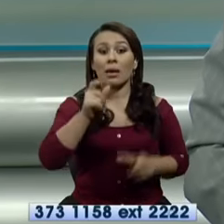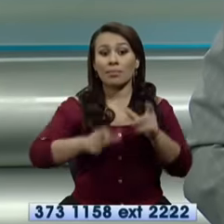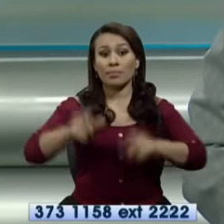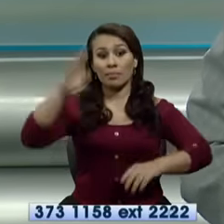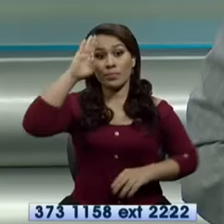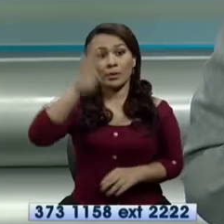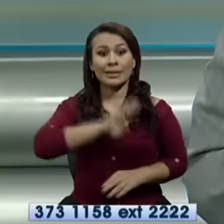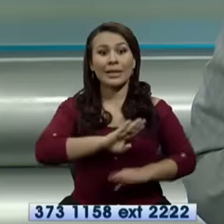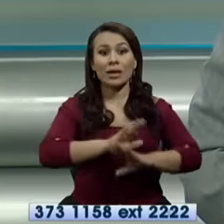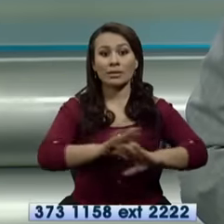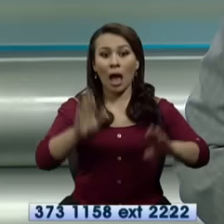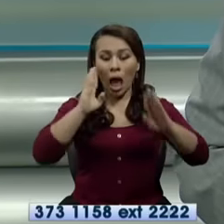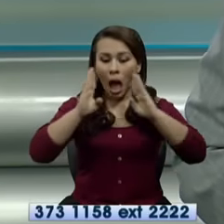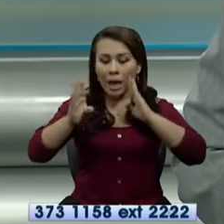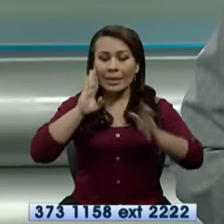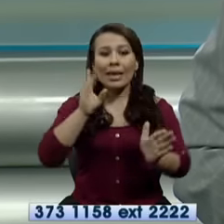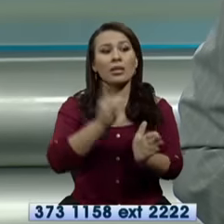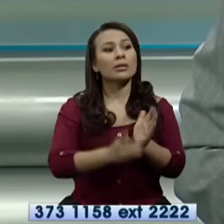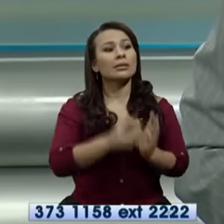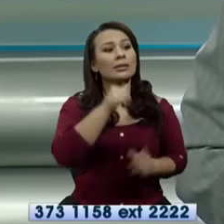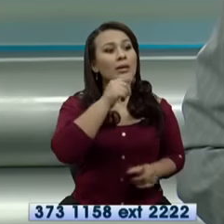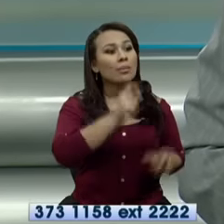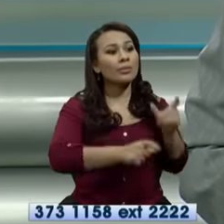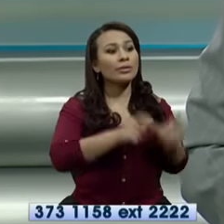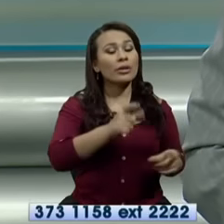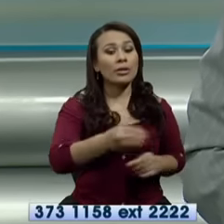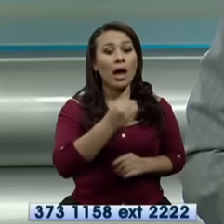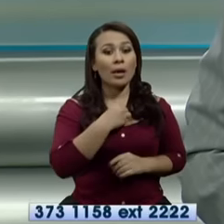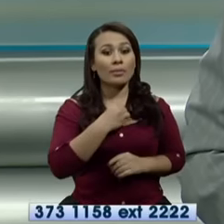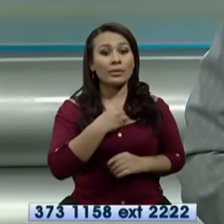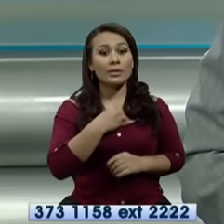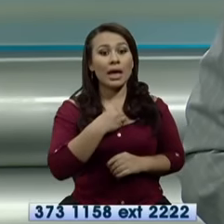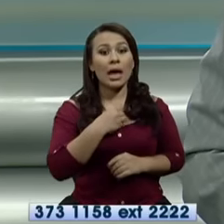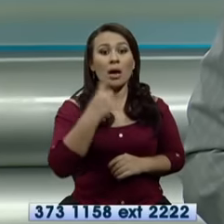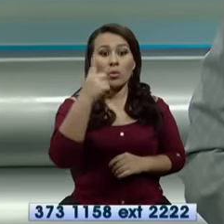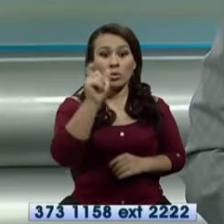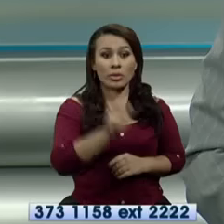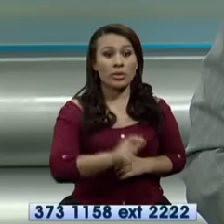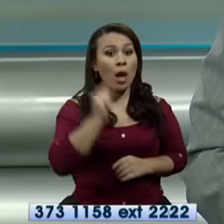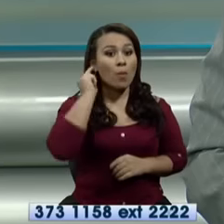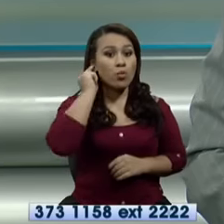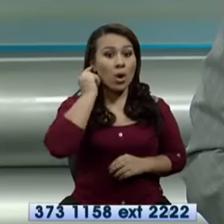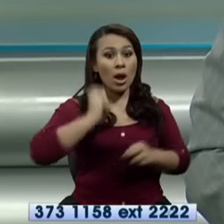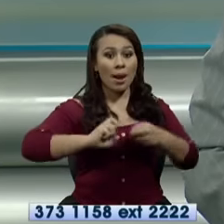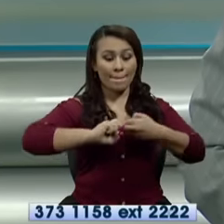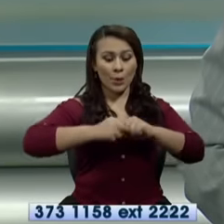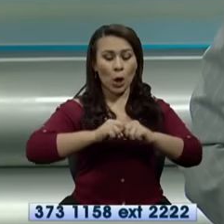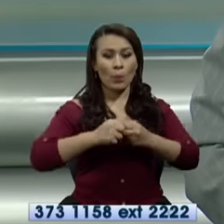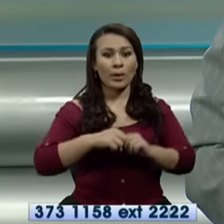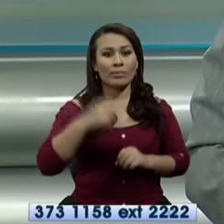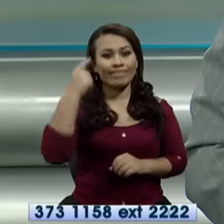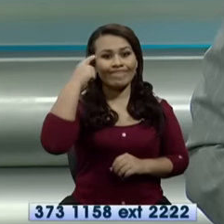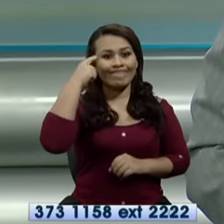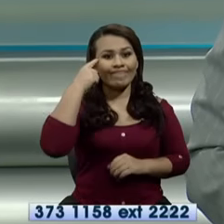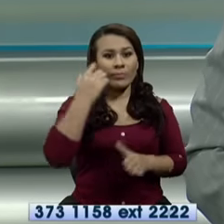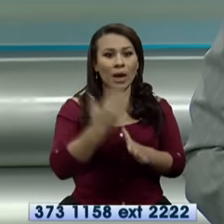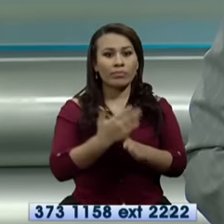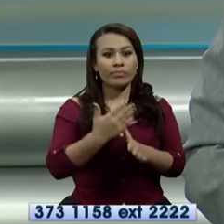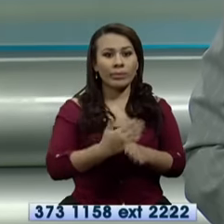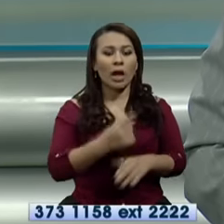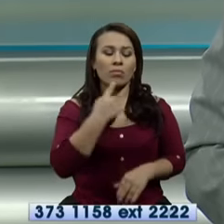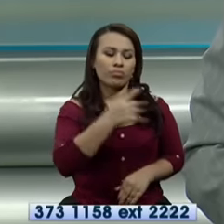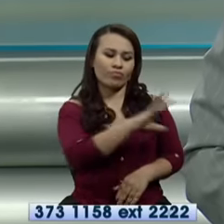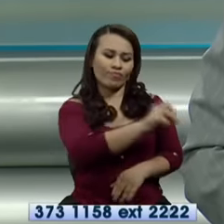denuncia de habitantes de algunos sectores que solicitaron retener a una mujer que sufre de problemas mentales y les causaba malestar